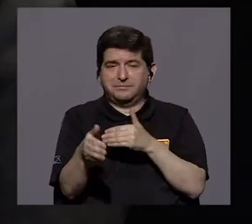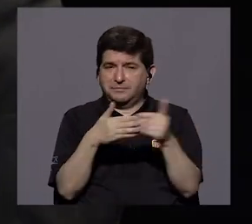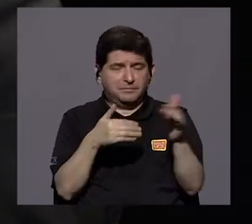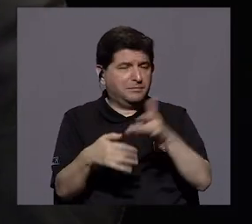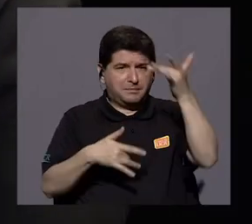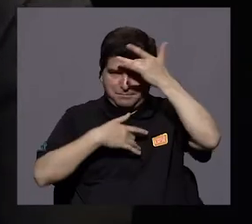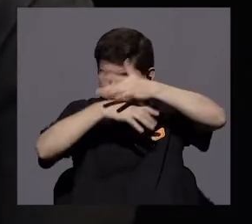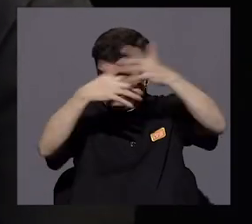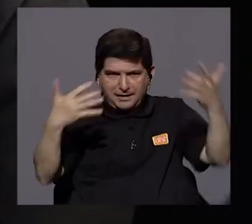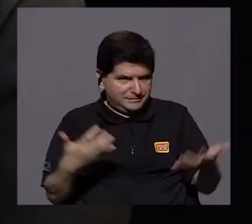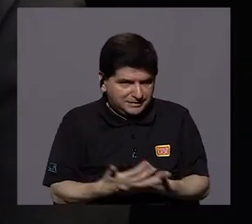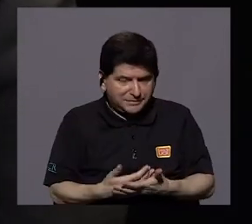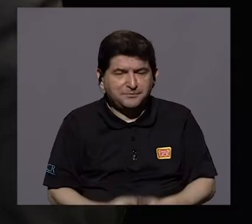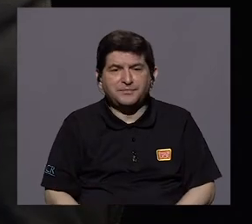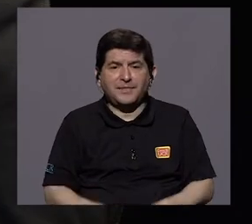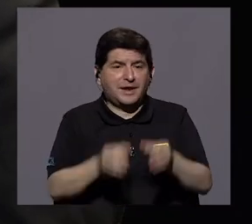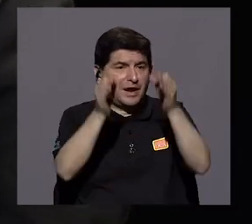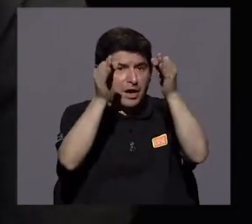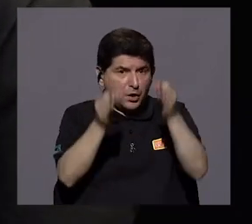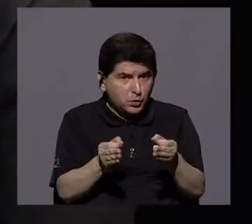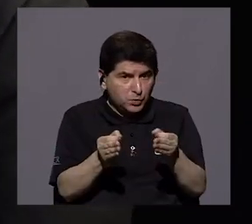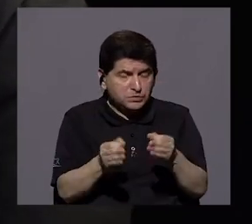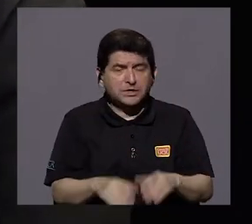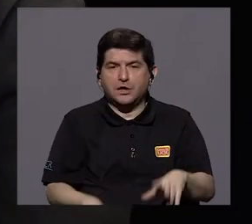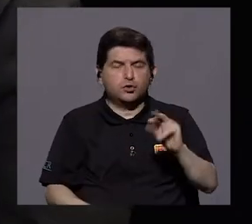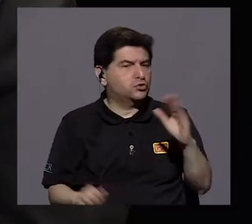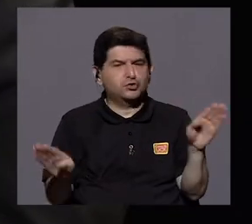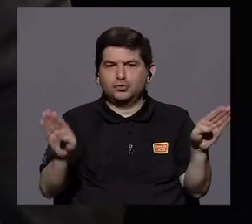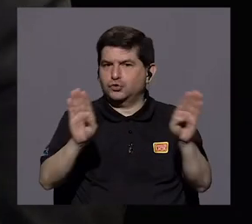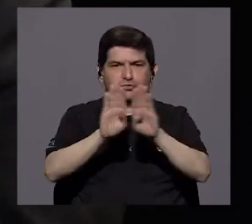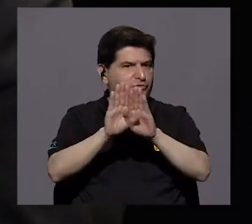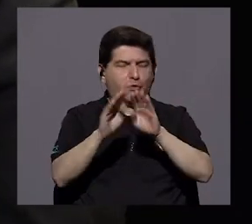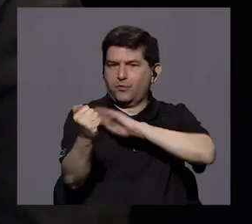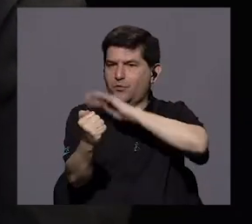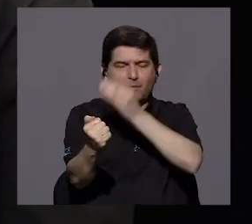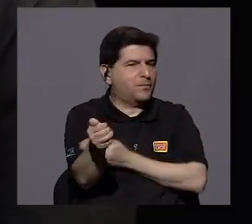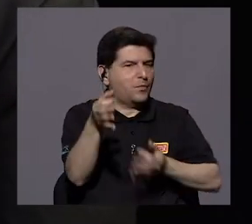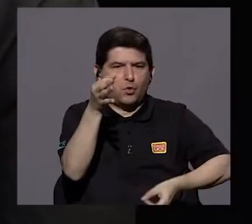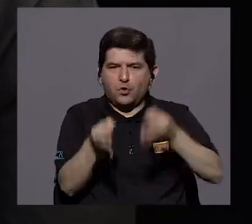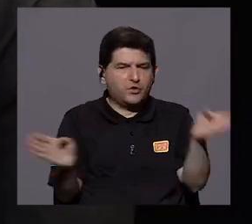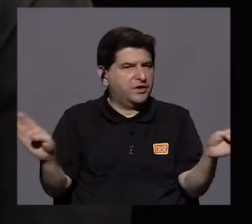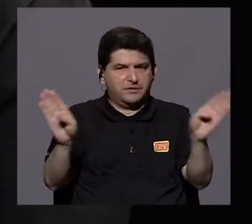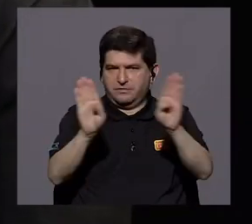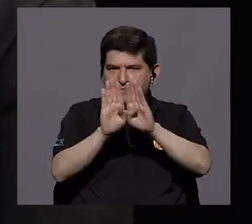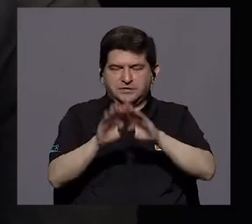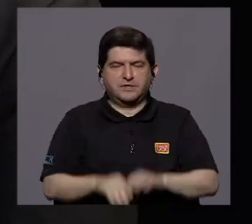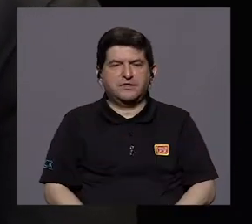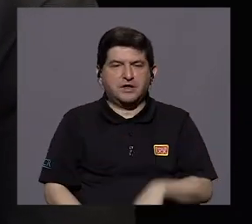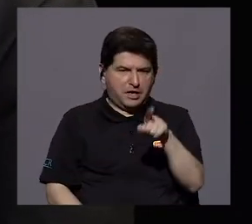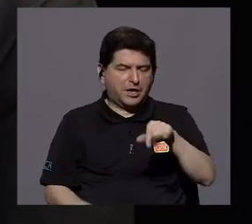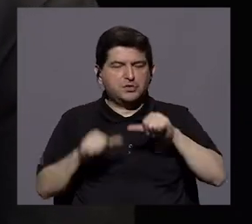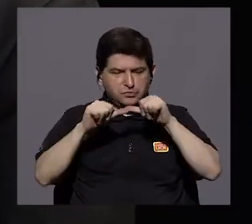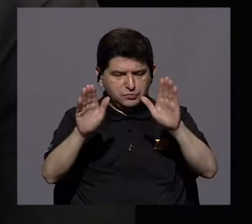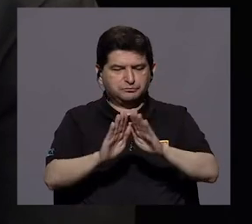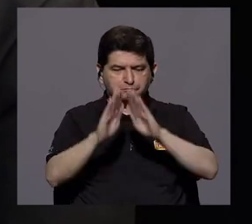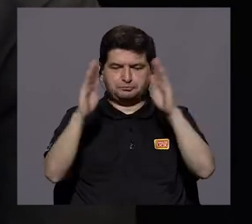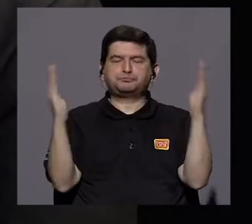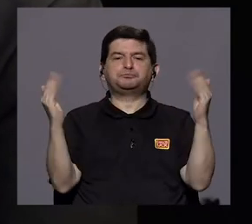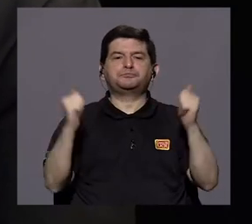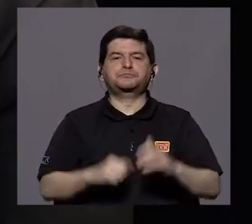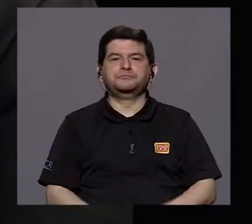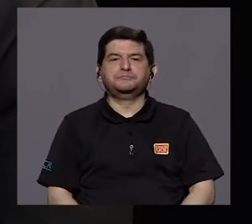aún en pandemia porque los juzgados no cerraron, el Poder Judicial no cerró. Los juzgados se mantuvieron siempre